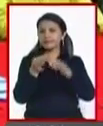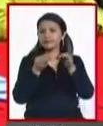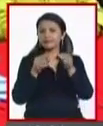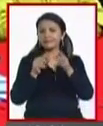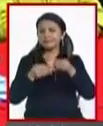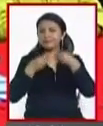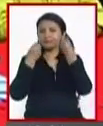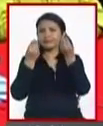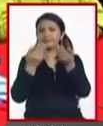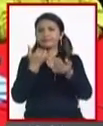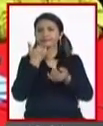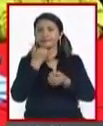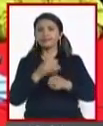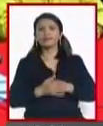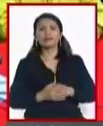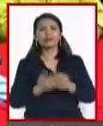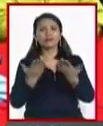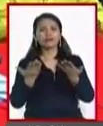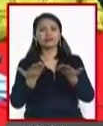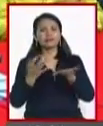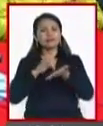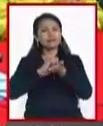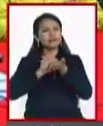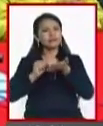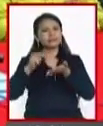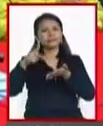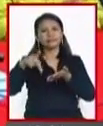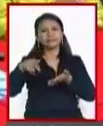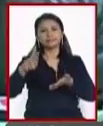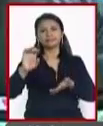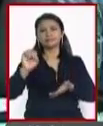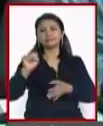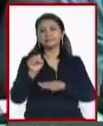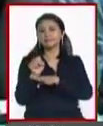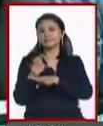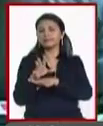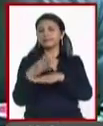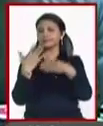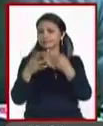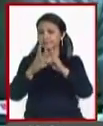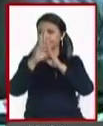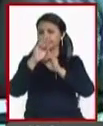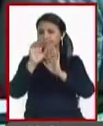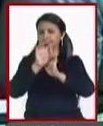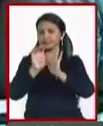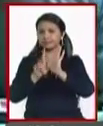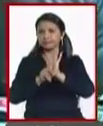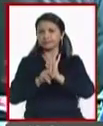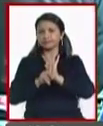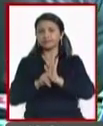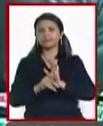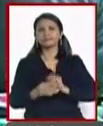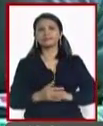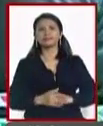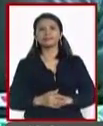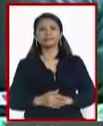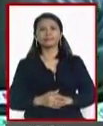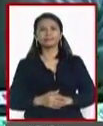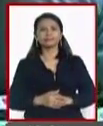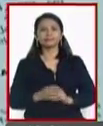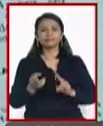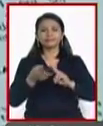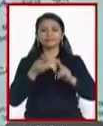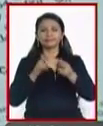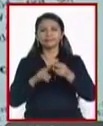fue quien entregó el fallo en donde se eliminan los preavisos. Ha hecho respetar la Constitución Política del Estado, que